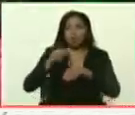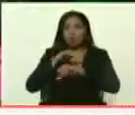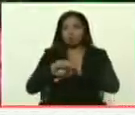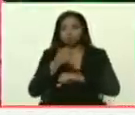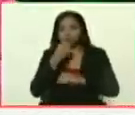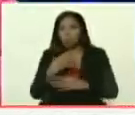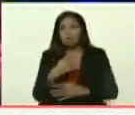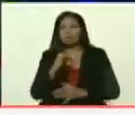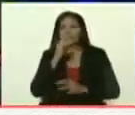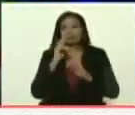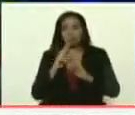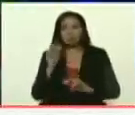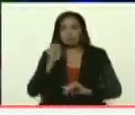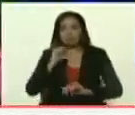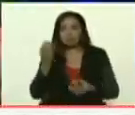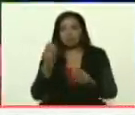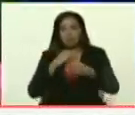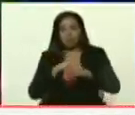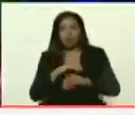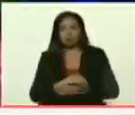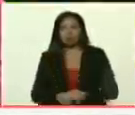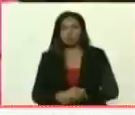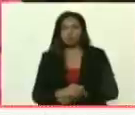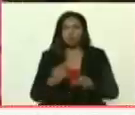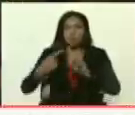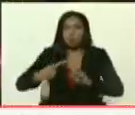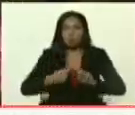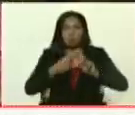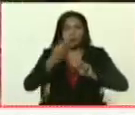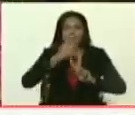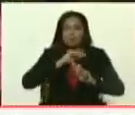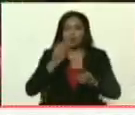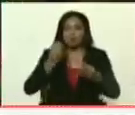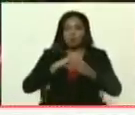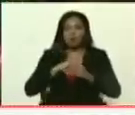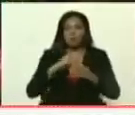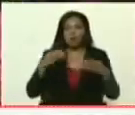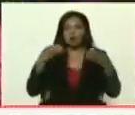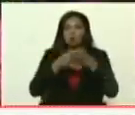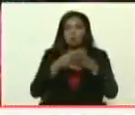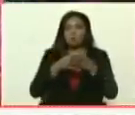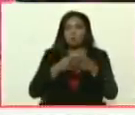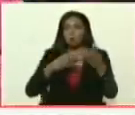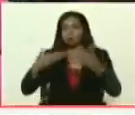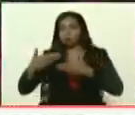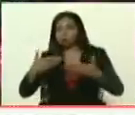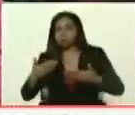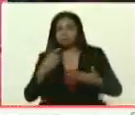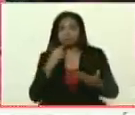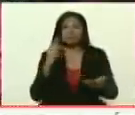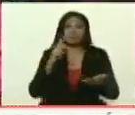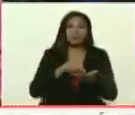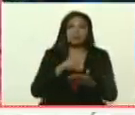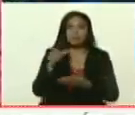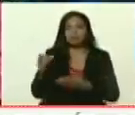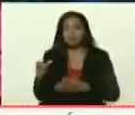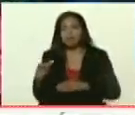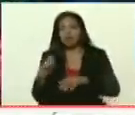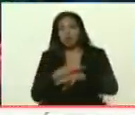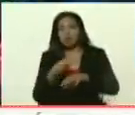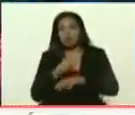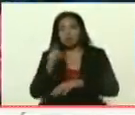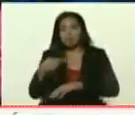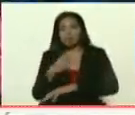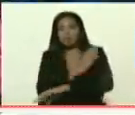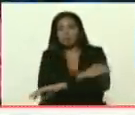buenos resultados y, digamos, resultados positivos en esta nueva ronda de negociaciones en la cual participa representantes del gobierno nacional y